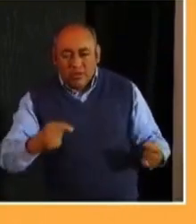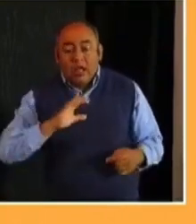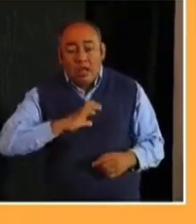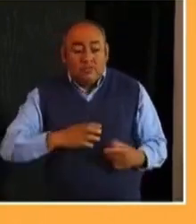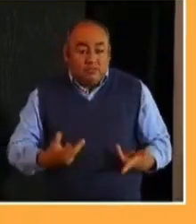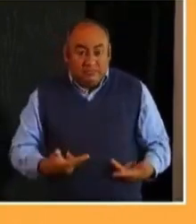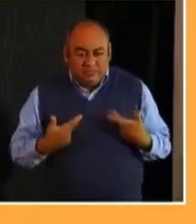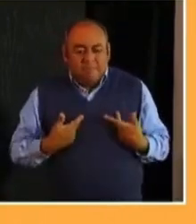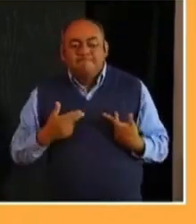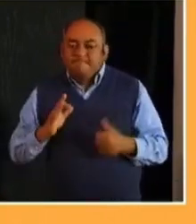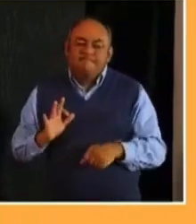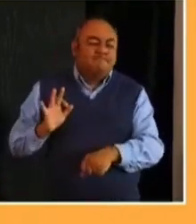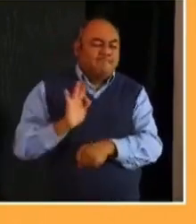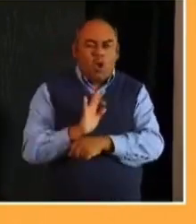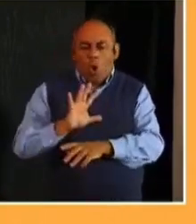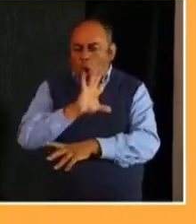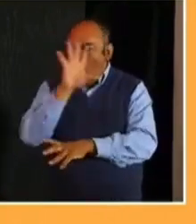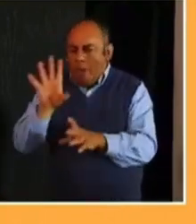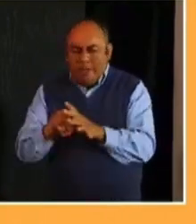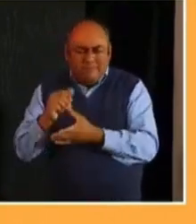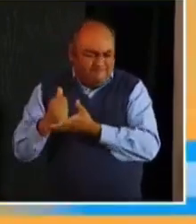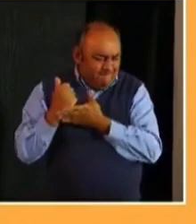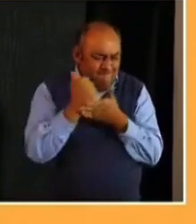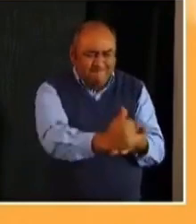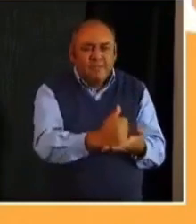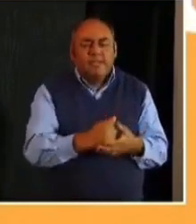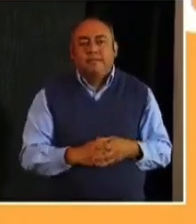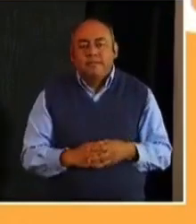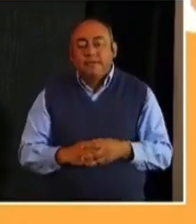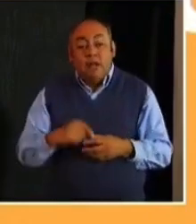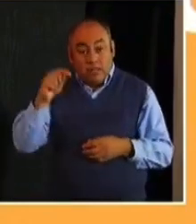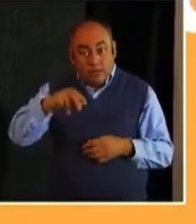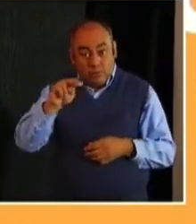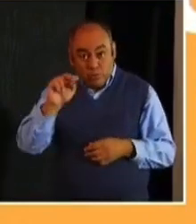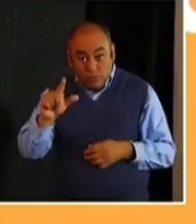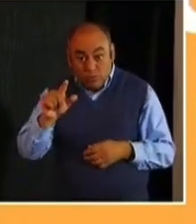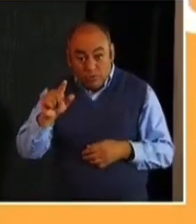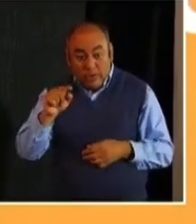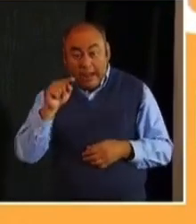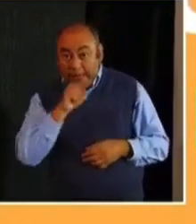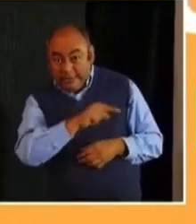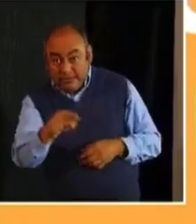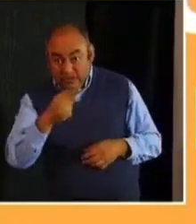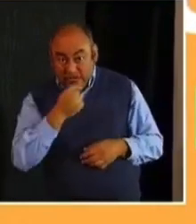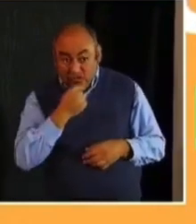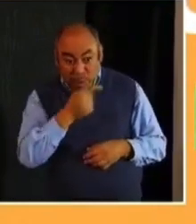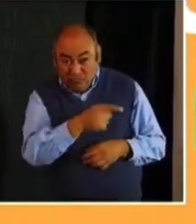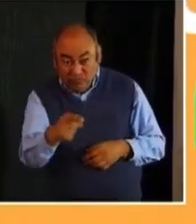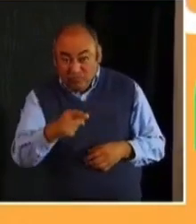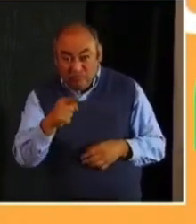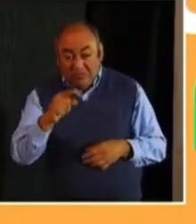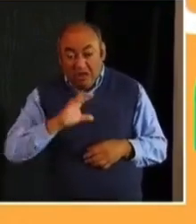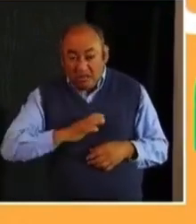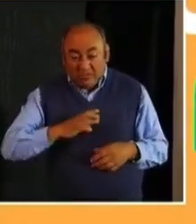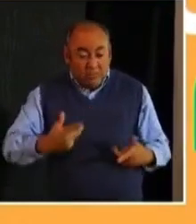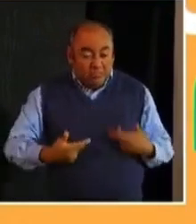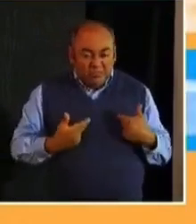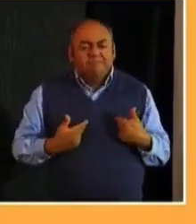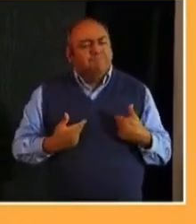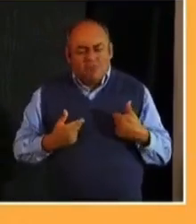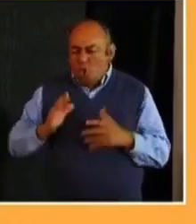contra el cáncer infantil como lo hemos dicho una y otra vez lo da todo y esto sucede porque